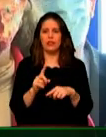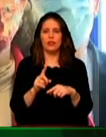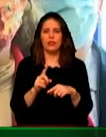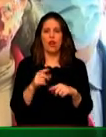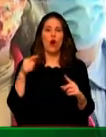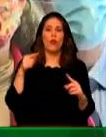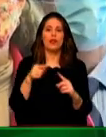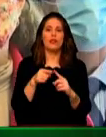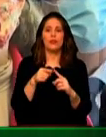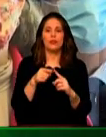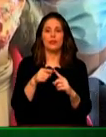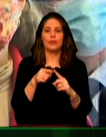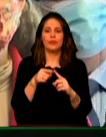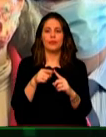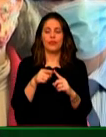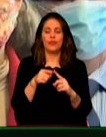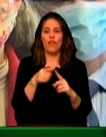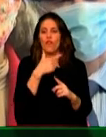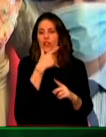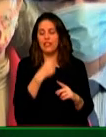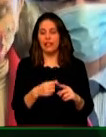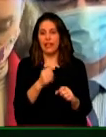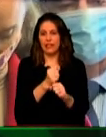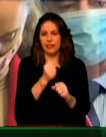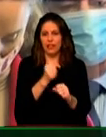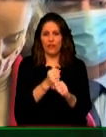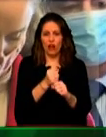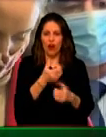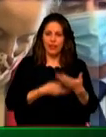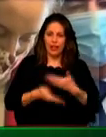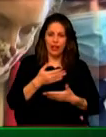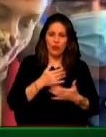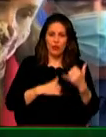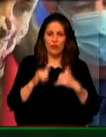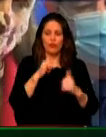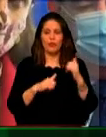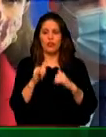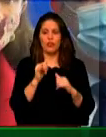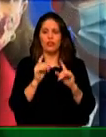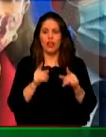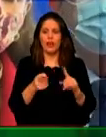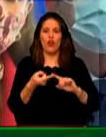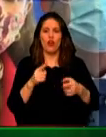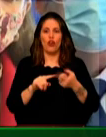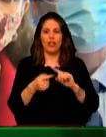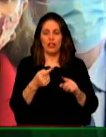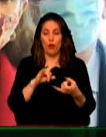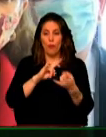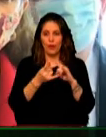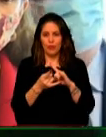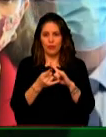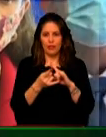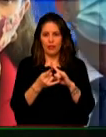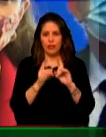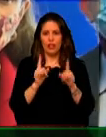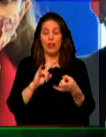como objeto el facilitar el trabajo, el intercambio de información y la coordinación parlamentaria y